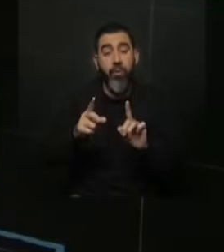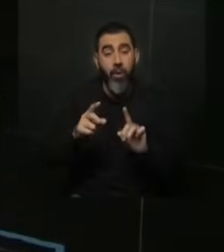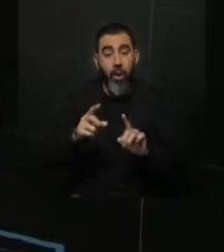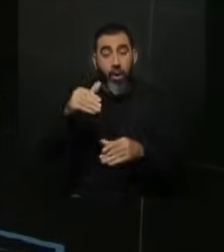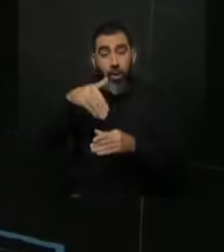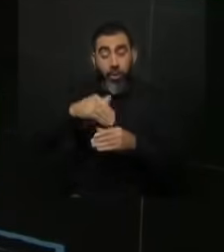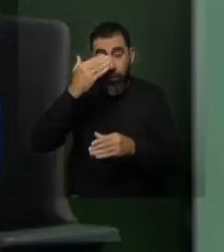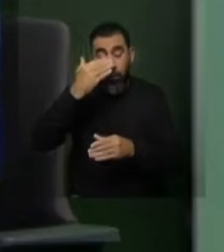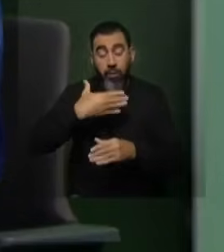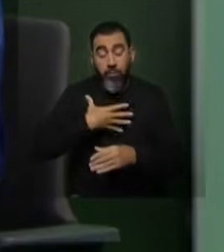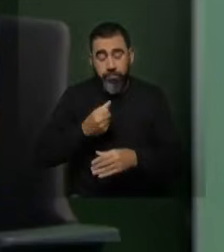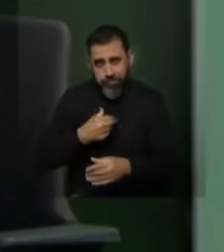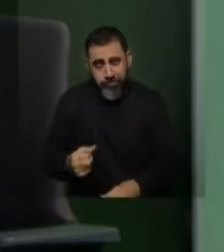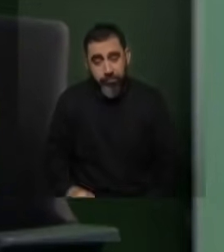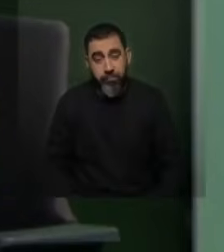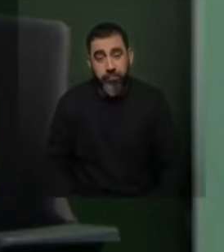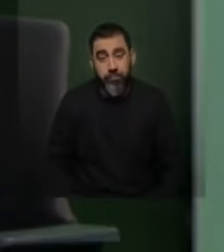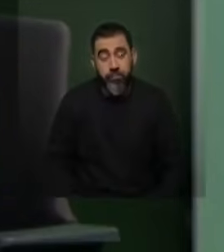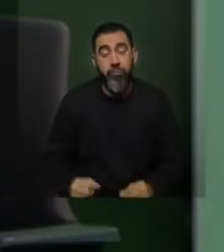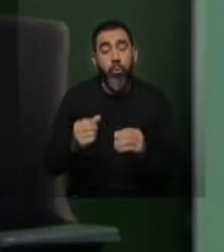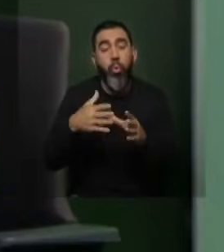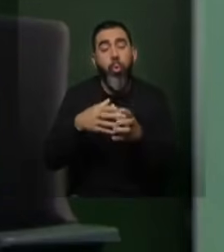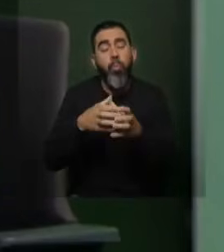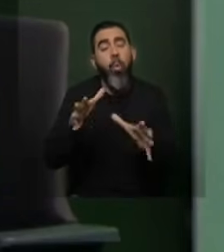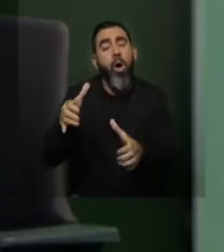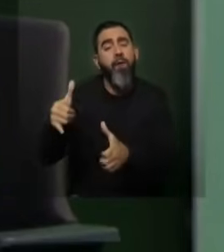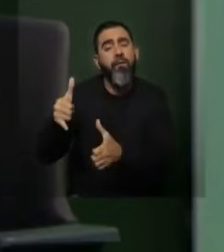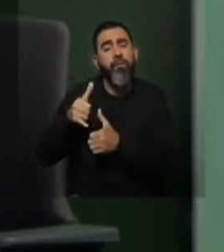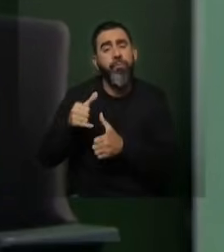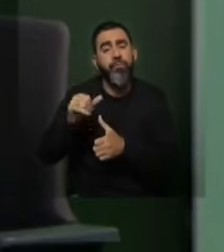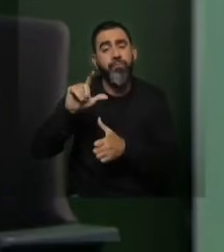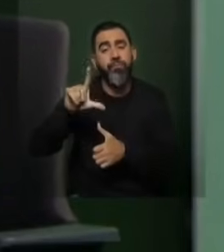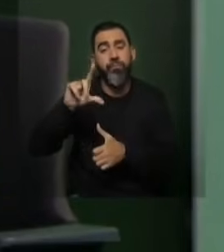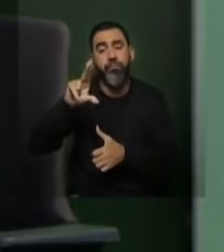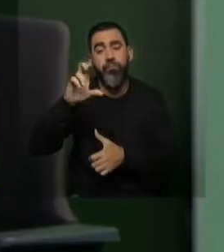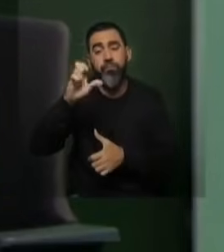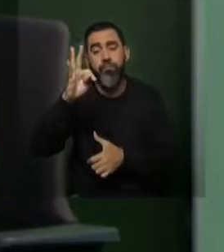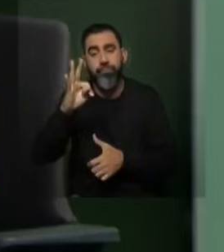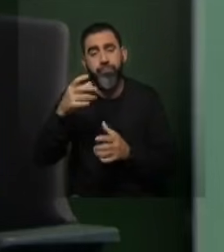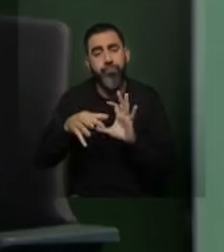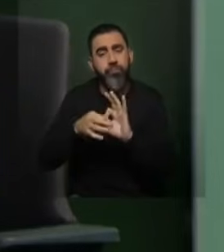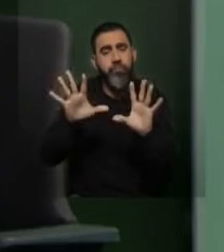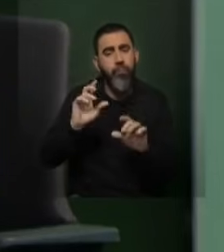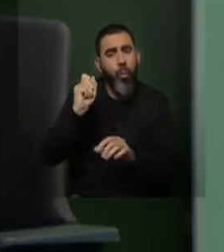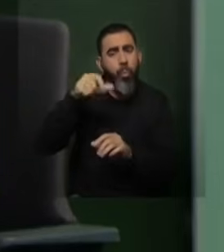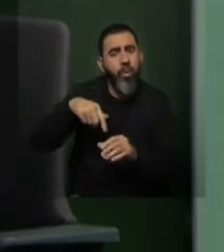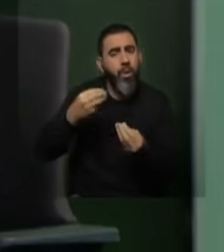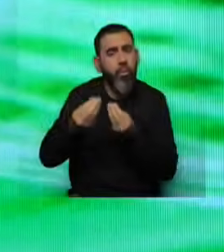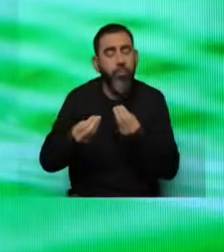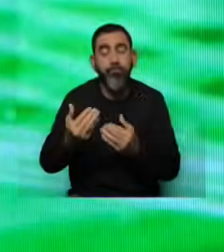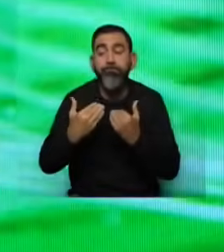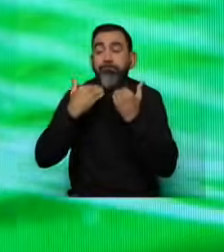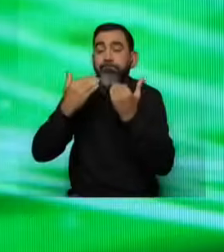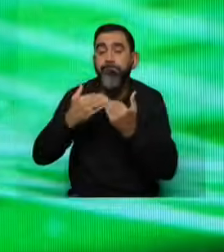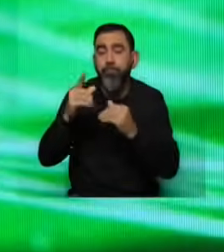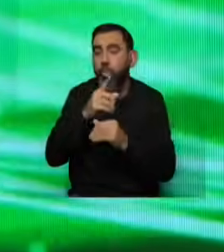con los votos del partido Nacional que pasa usted mencionaba cabilo abierto está Eduardo luz que ahora es independiente qué postura tomó él le pregunto no lo sabemos